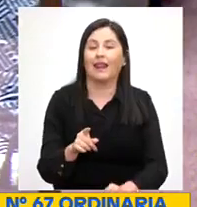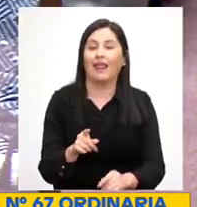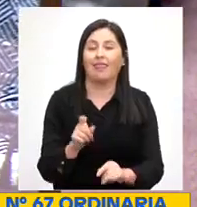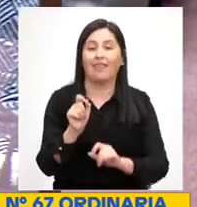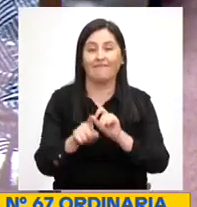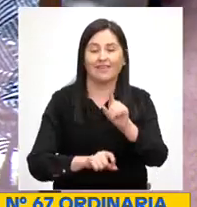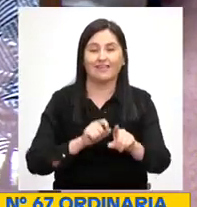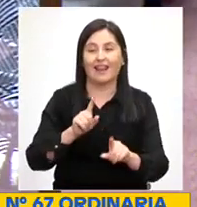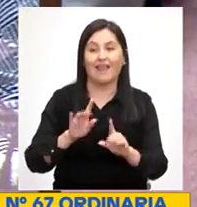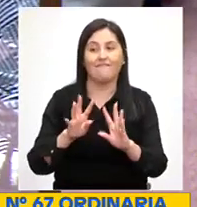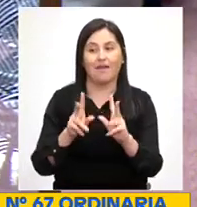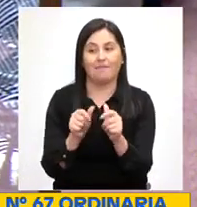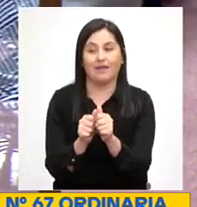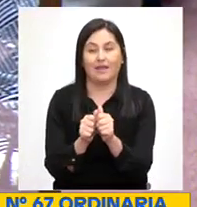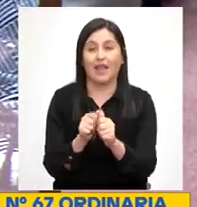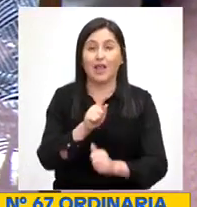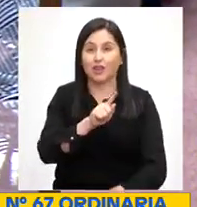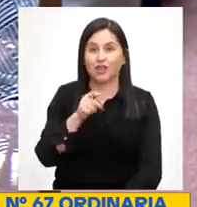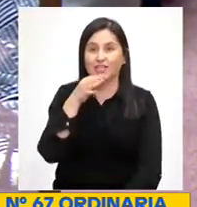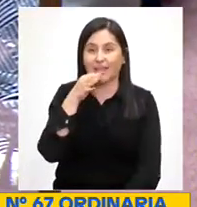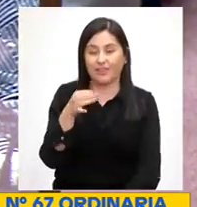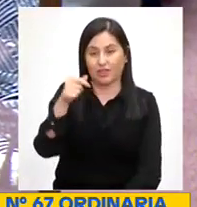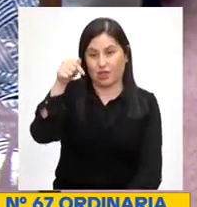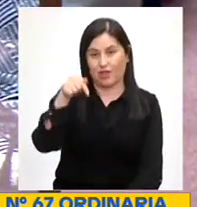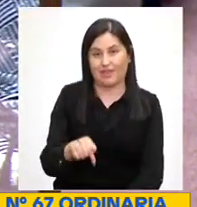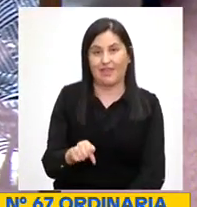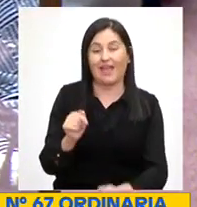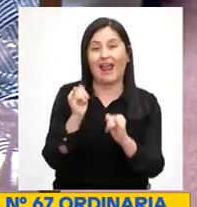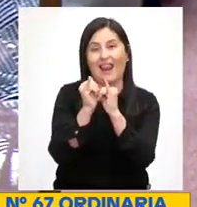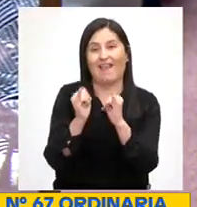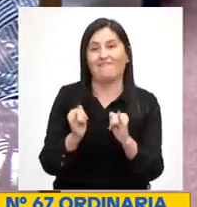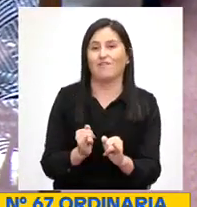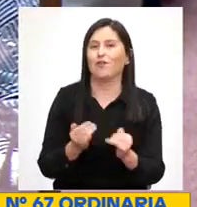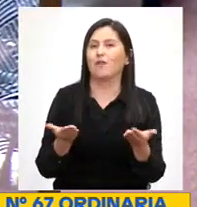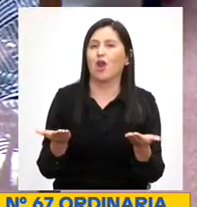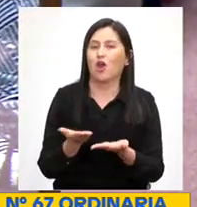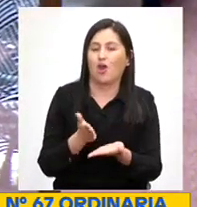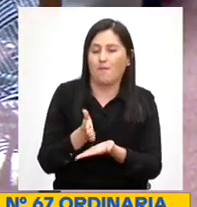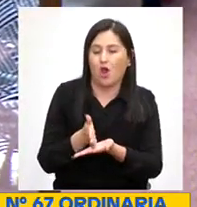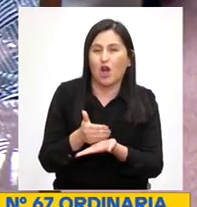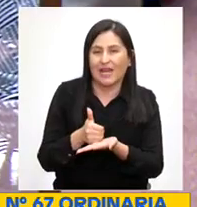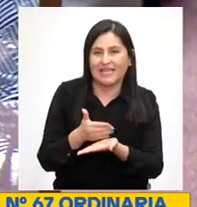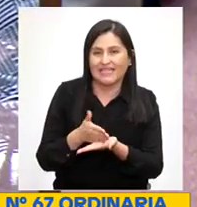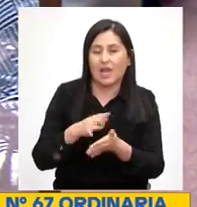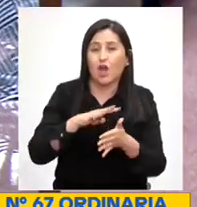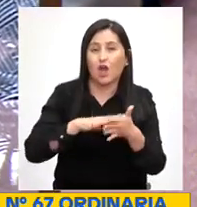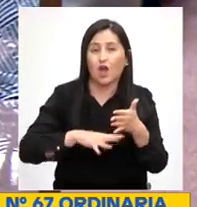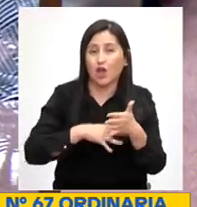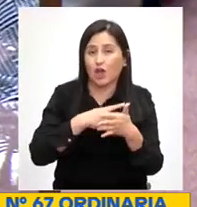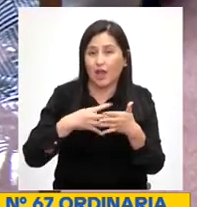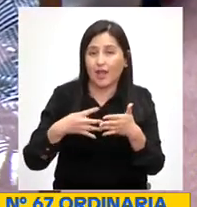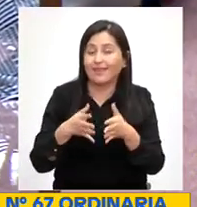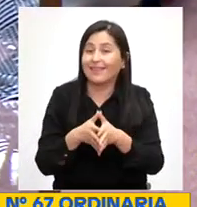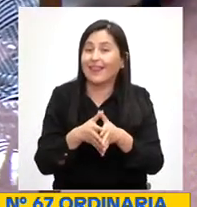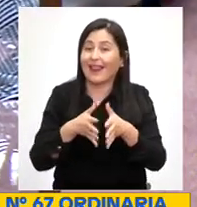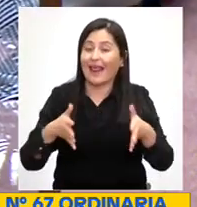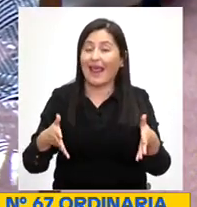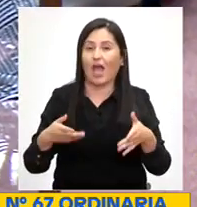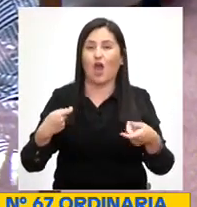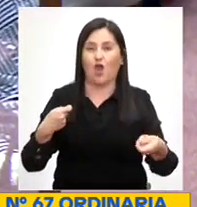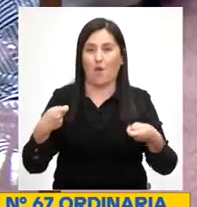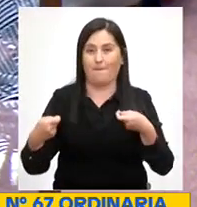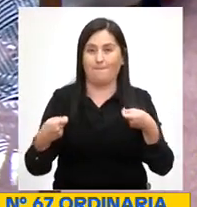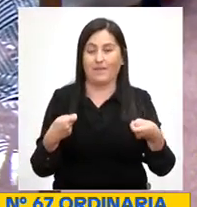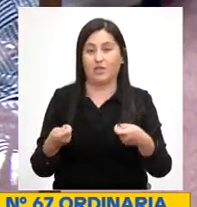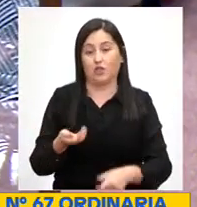omite en que hoy día la forma en Cómo está organizada el horario del Gran Comercio en